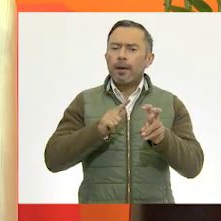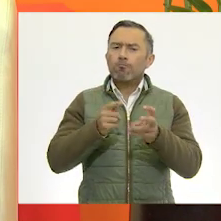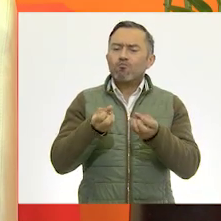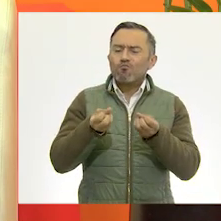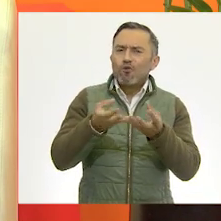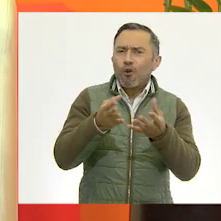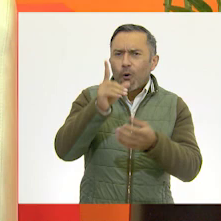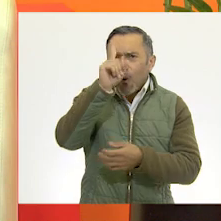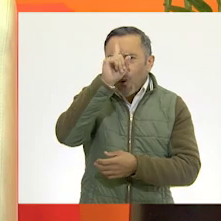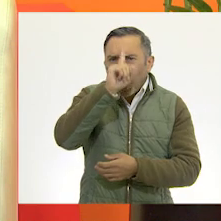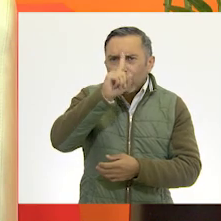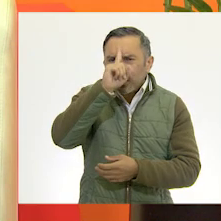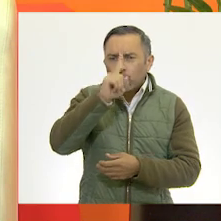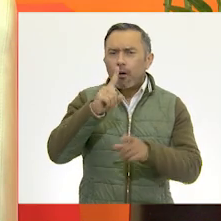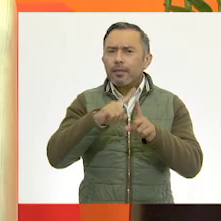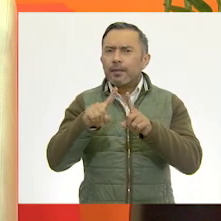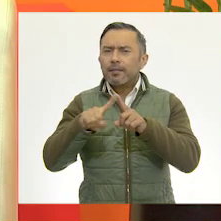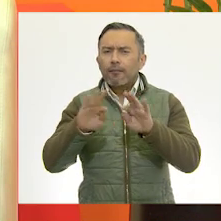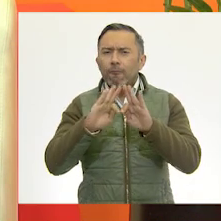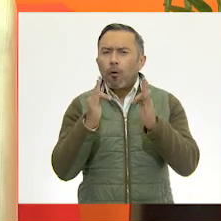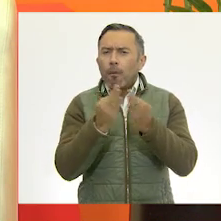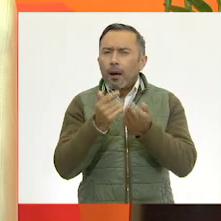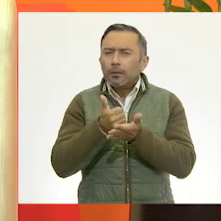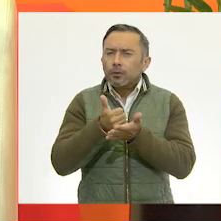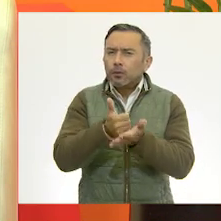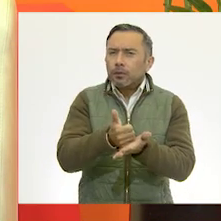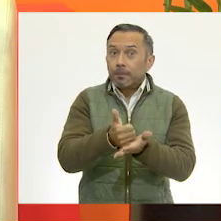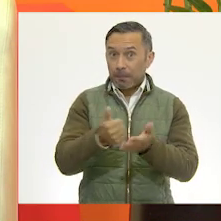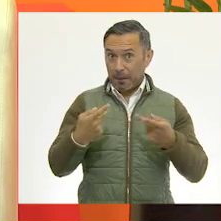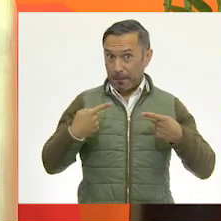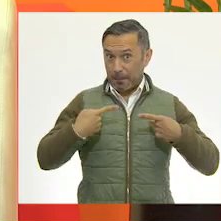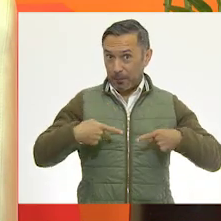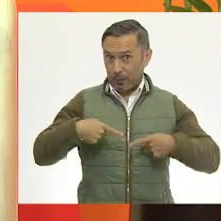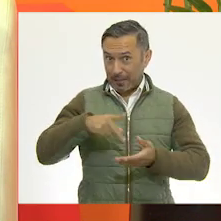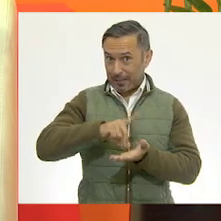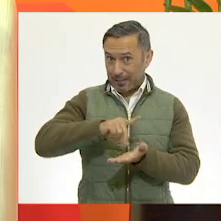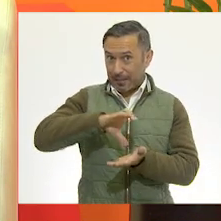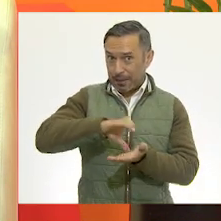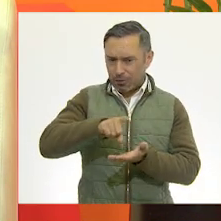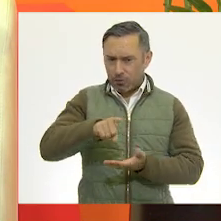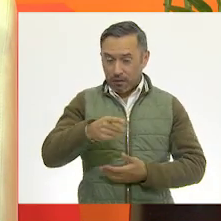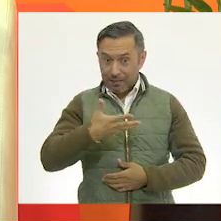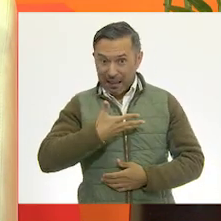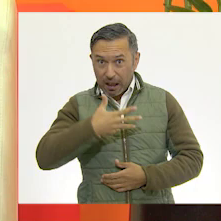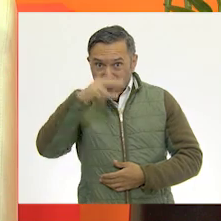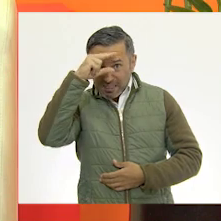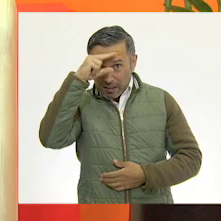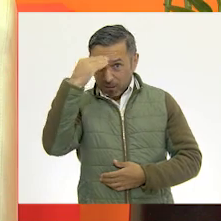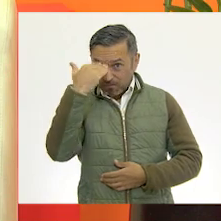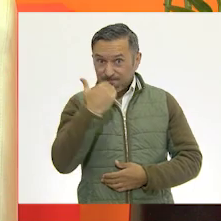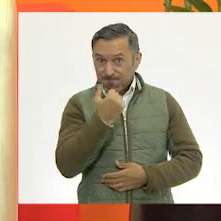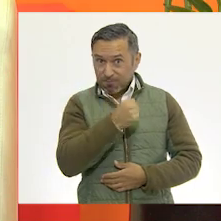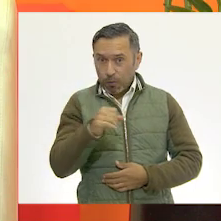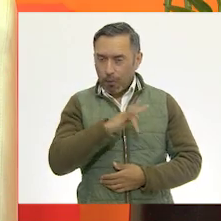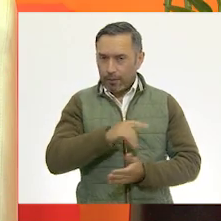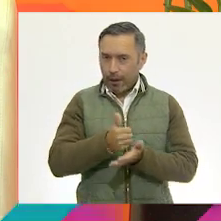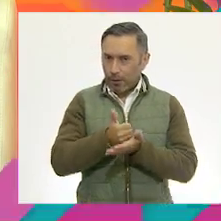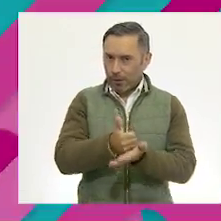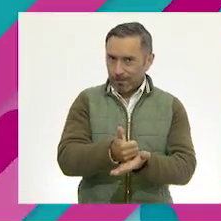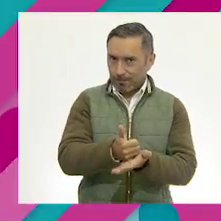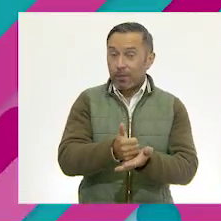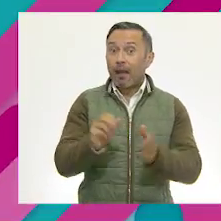a alumnas y alumnos con discapacidad y aptitudes sobresalientes. Pero antes de iniciar con este tema, vamos con Ajo